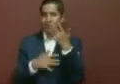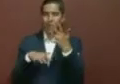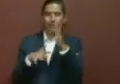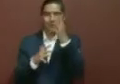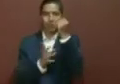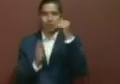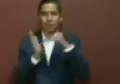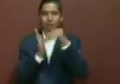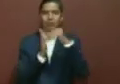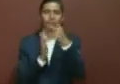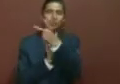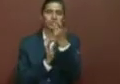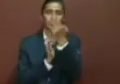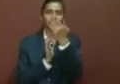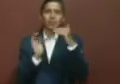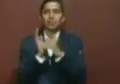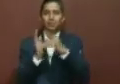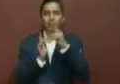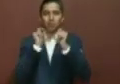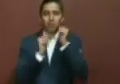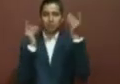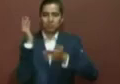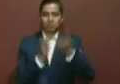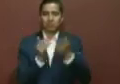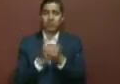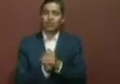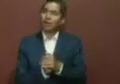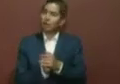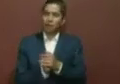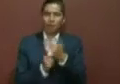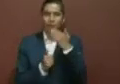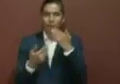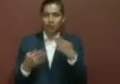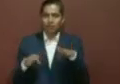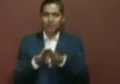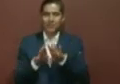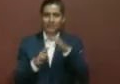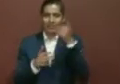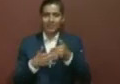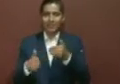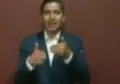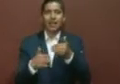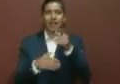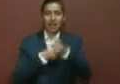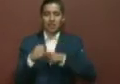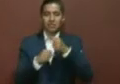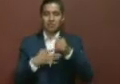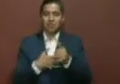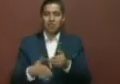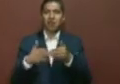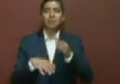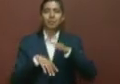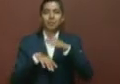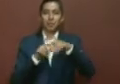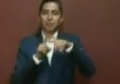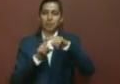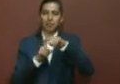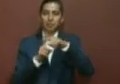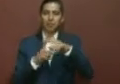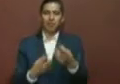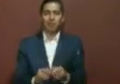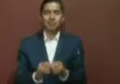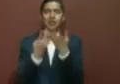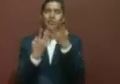de 9.250.000 turistas. Tenemos un gran cierre y muy buenas temporadas durante el año, con incrementos